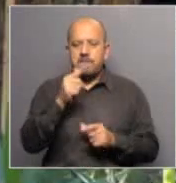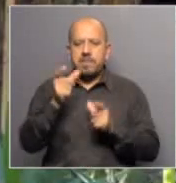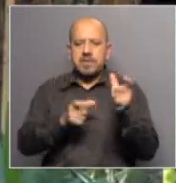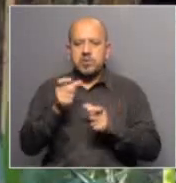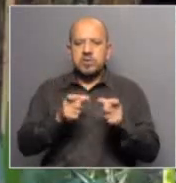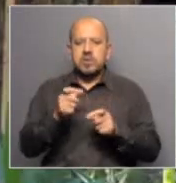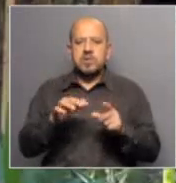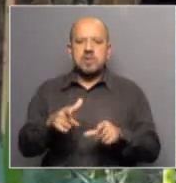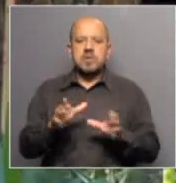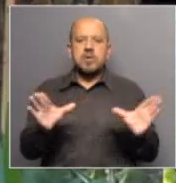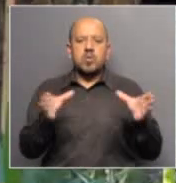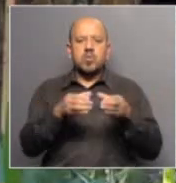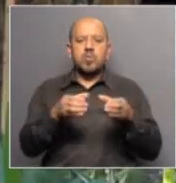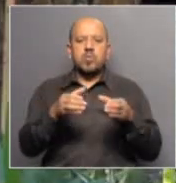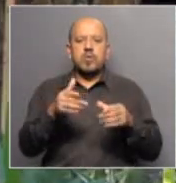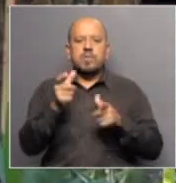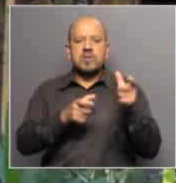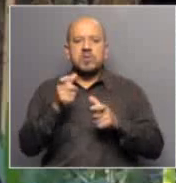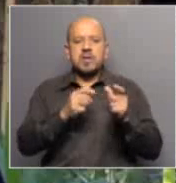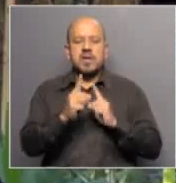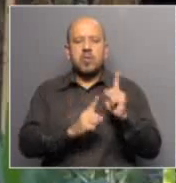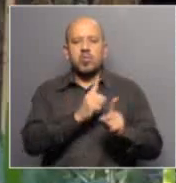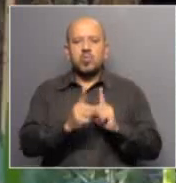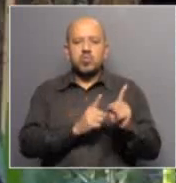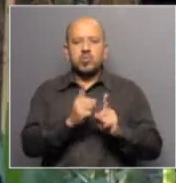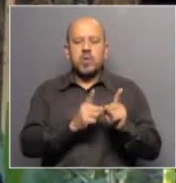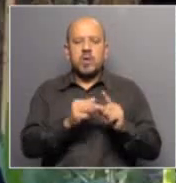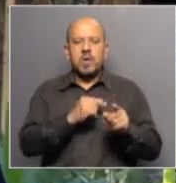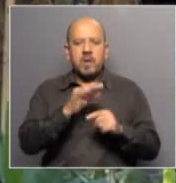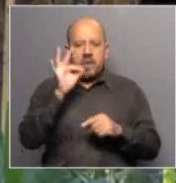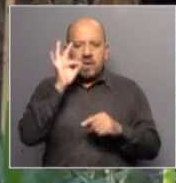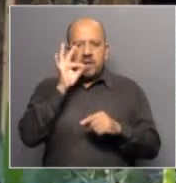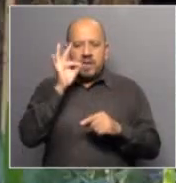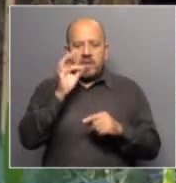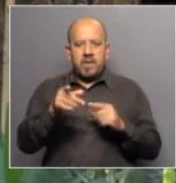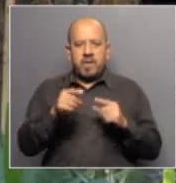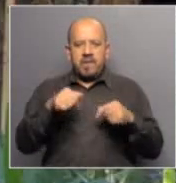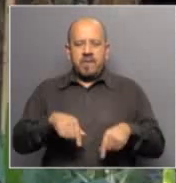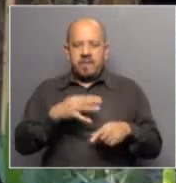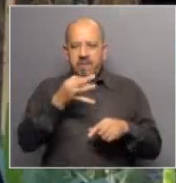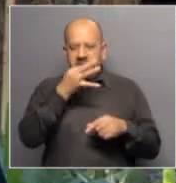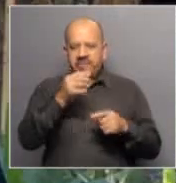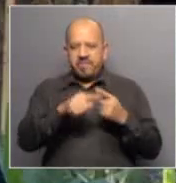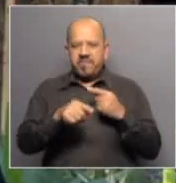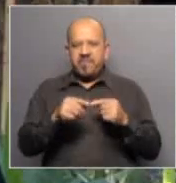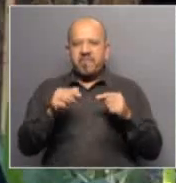vendrían a conformar el grupo de personas que utilizan cannabis anualmente según el Observatorio Uruguayo de Drogas.